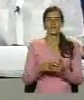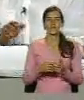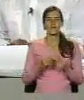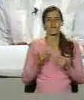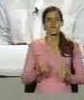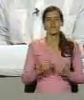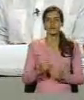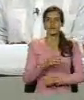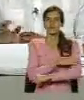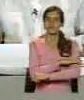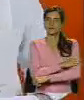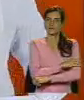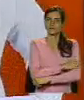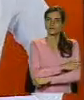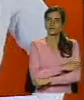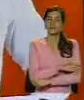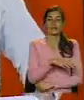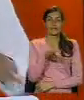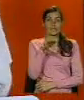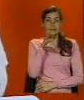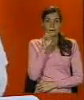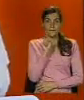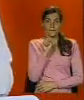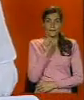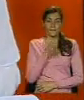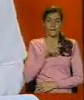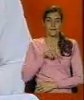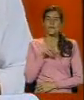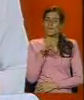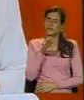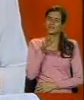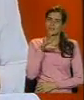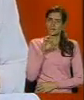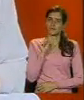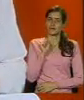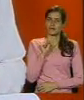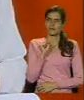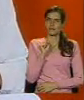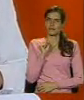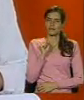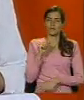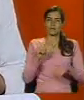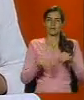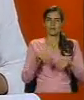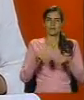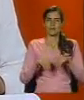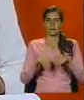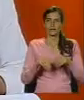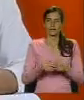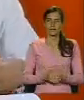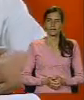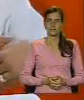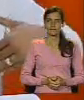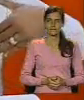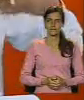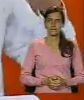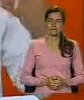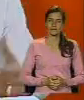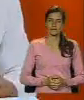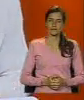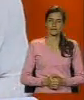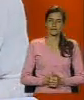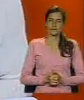de la oposición, hermano. Así es. Entiende que, mira, vamos a entender que electoralmente la gente